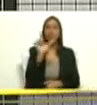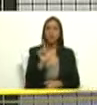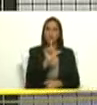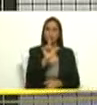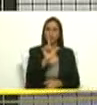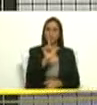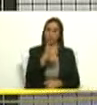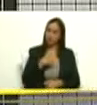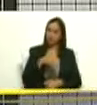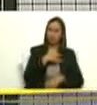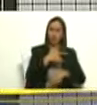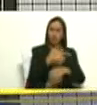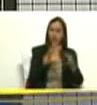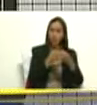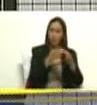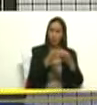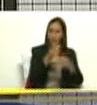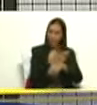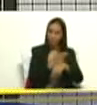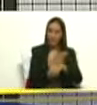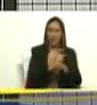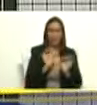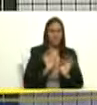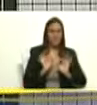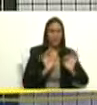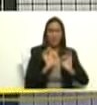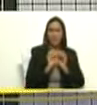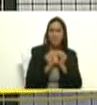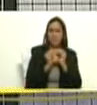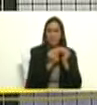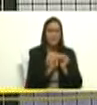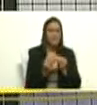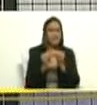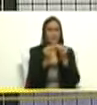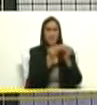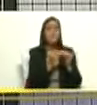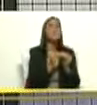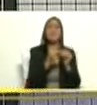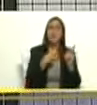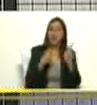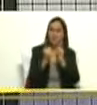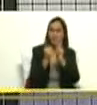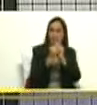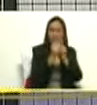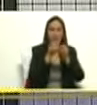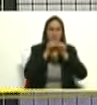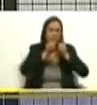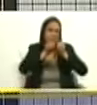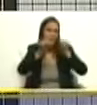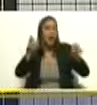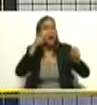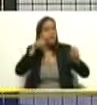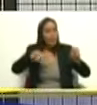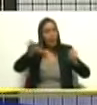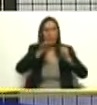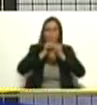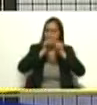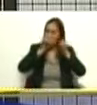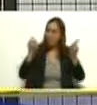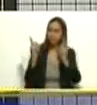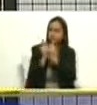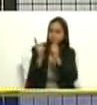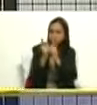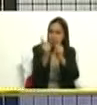nos preparamos fuimos a la búsqueda de nuestro pueblo fuimos a la convocatoria de nuestro pueblo a las